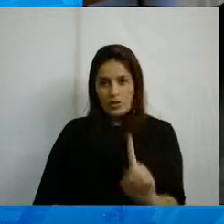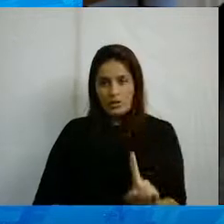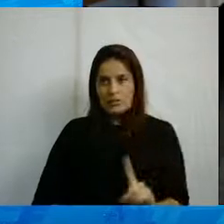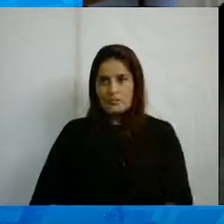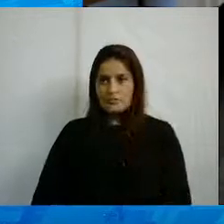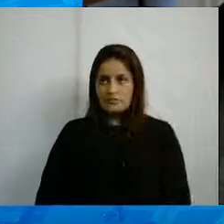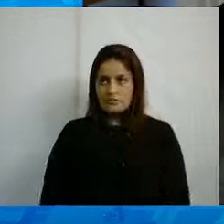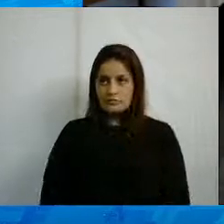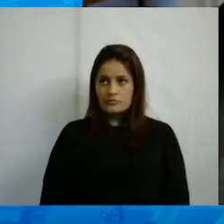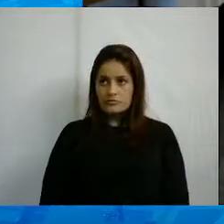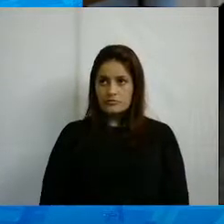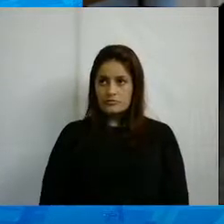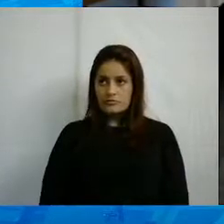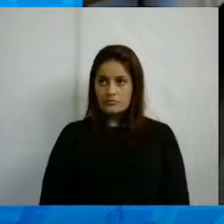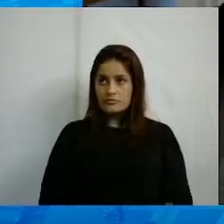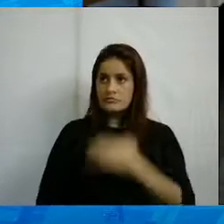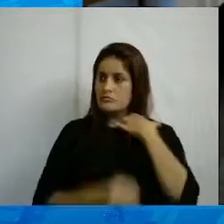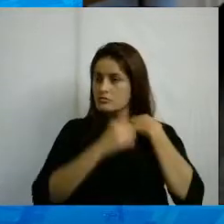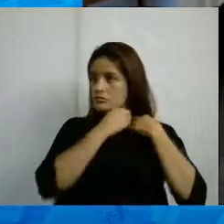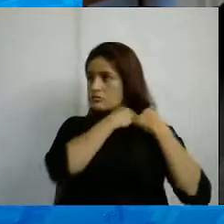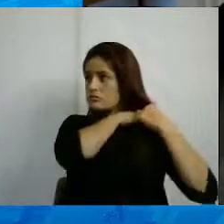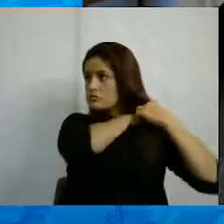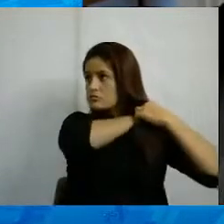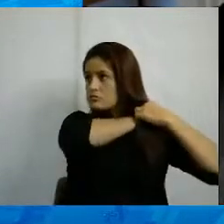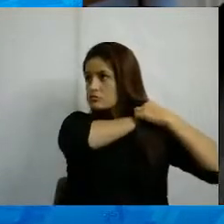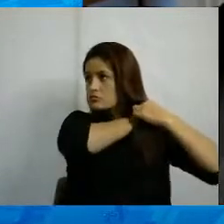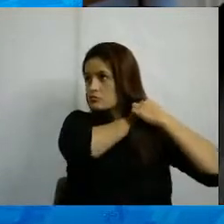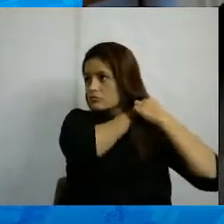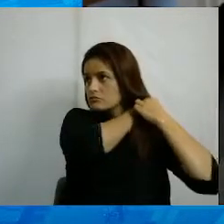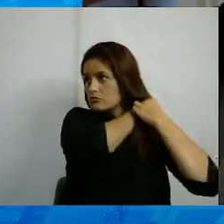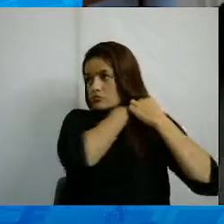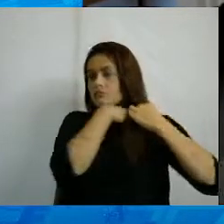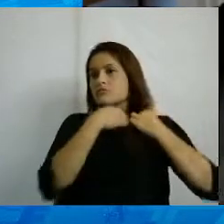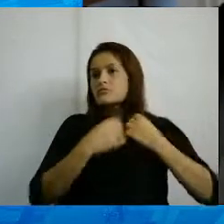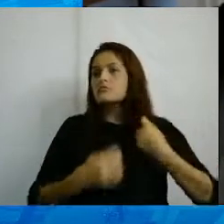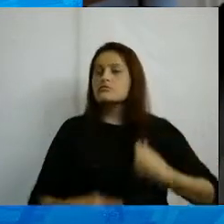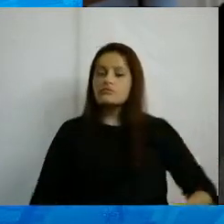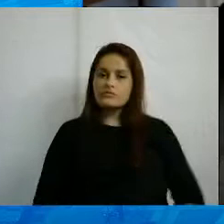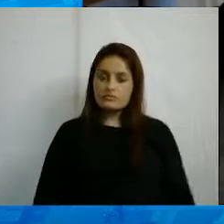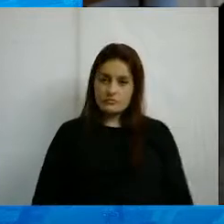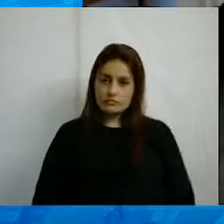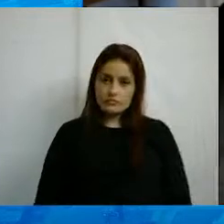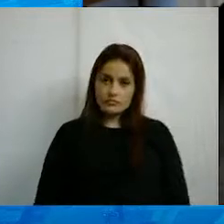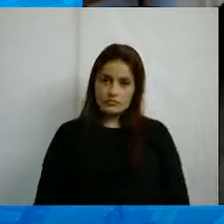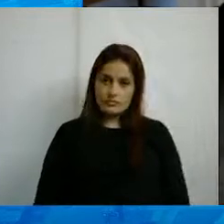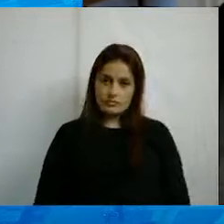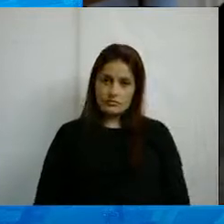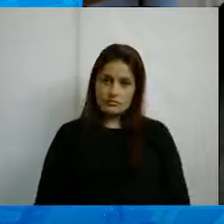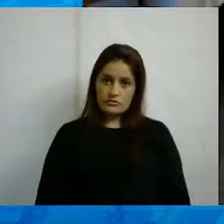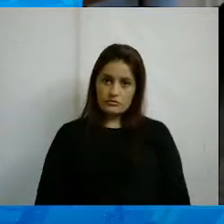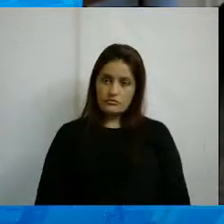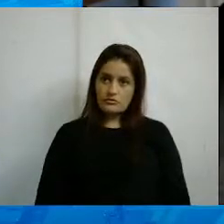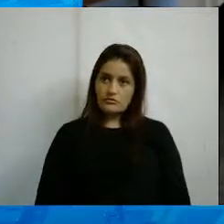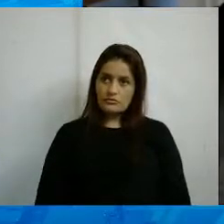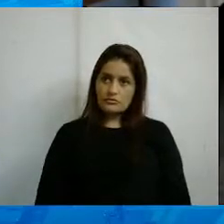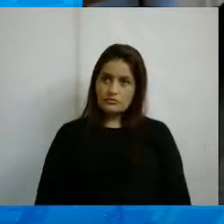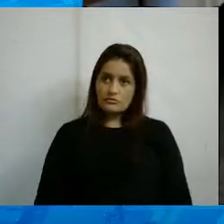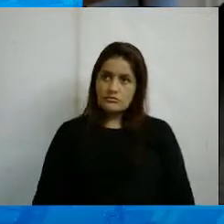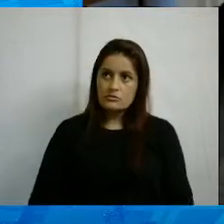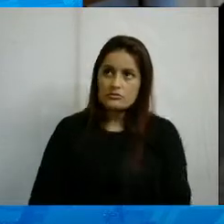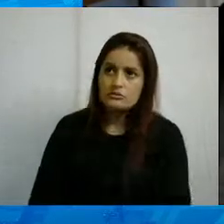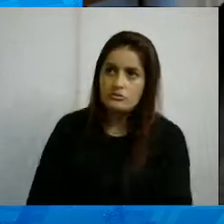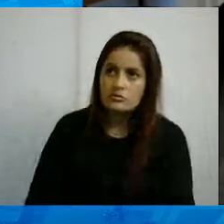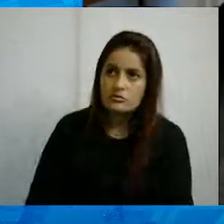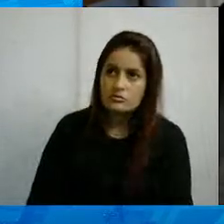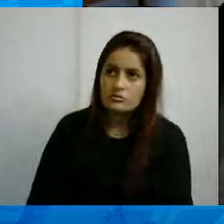a través de la empresa que se adjudica? ¿Ellos van a instalar, van a hacer las conexiones? ¿Nosotros va a estar conectado,